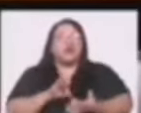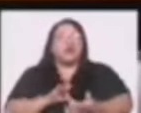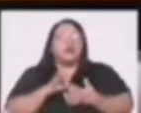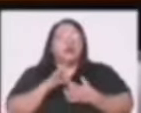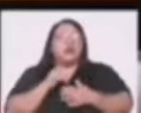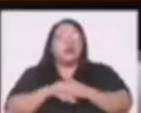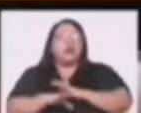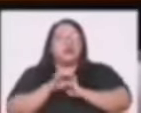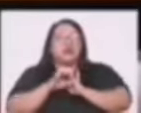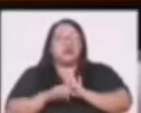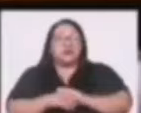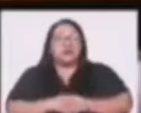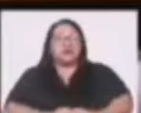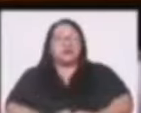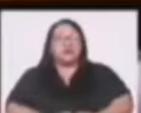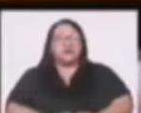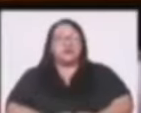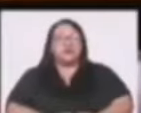excepcional dentro de la Constitución.